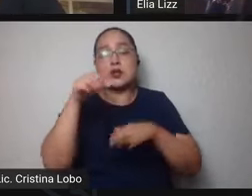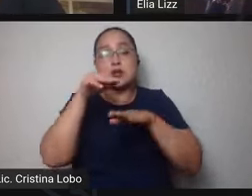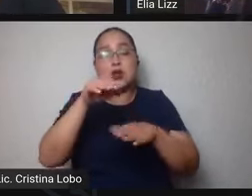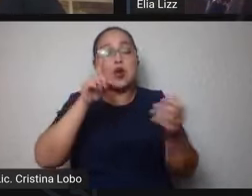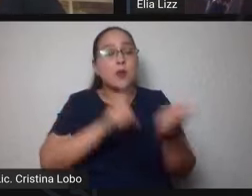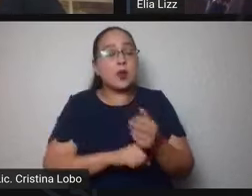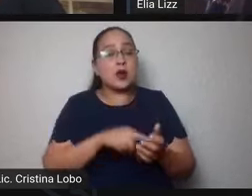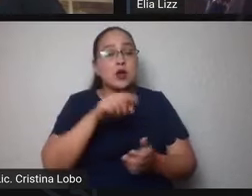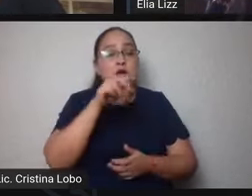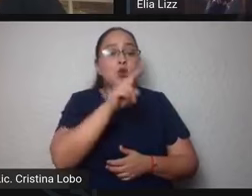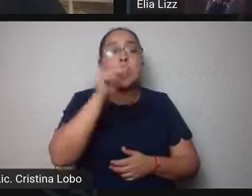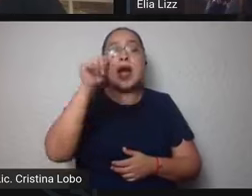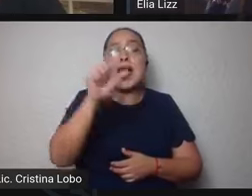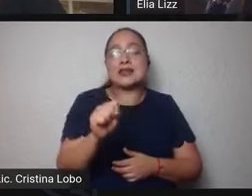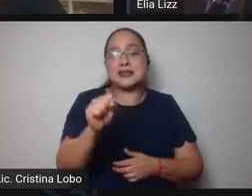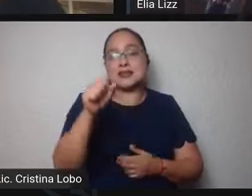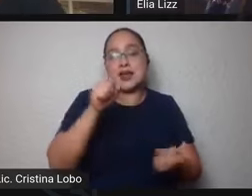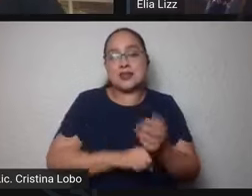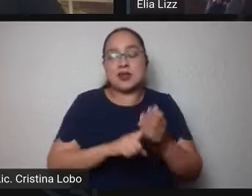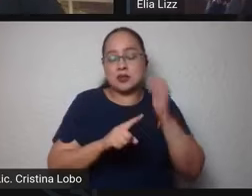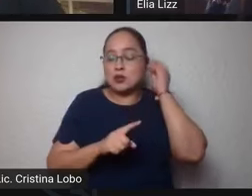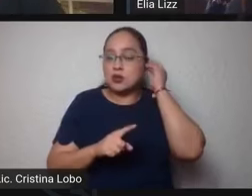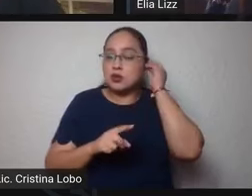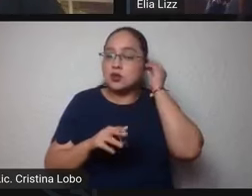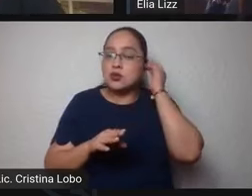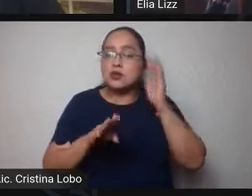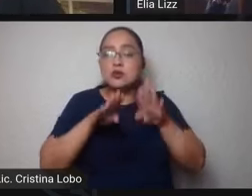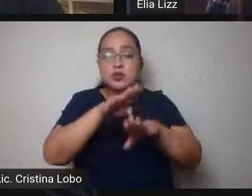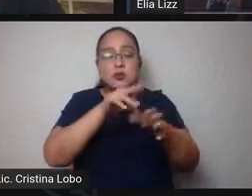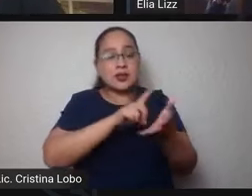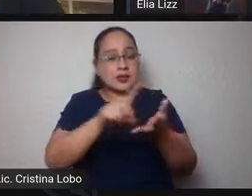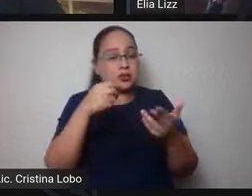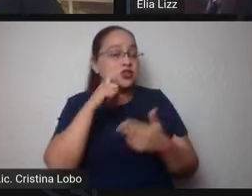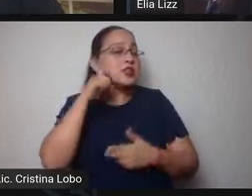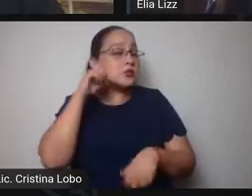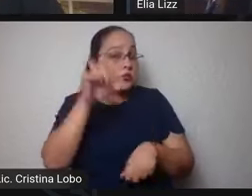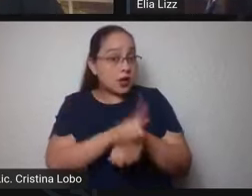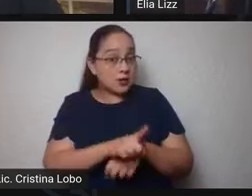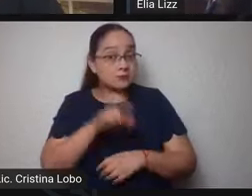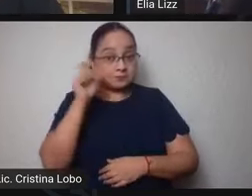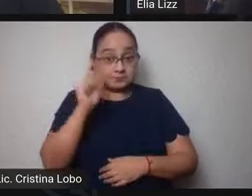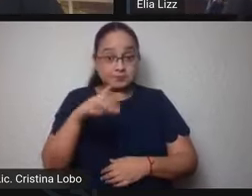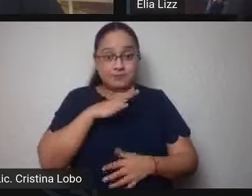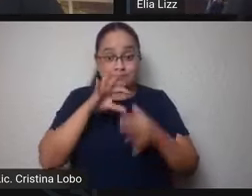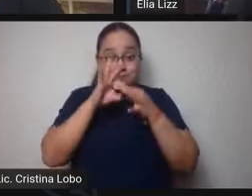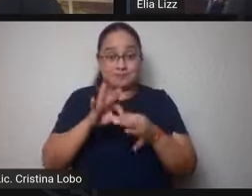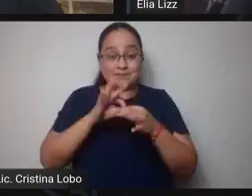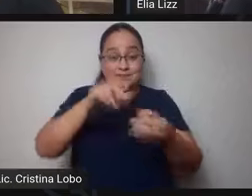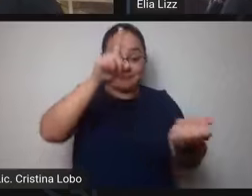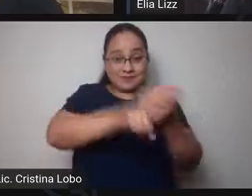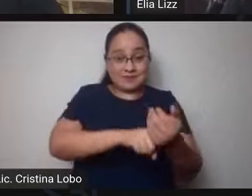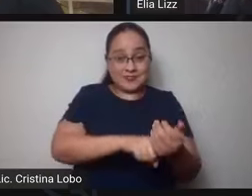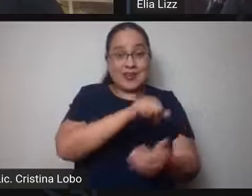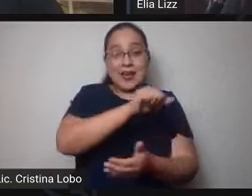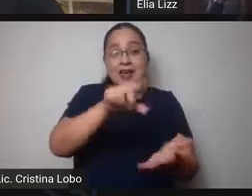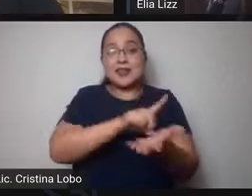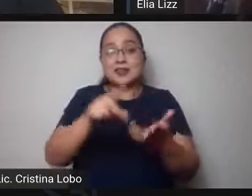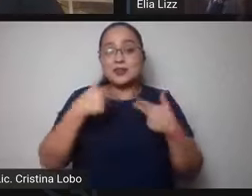la UAS, y están los derechos sexuales, que además los derechos sexuales son inherentes a los derechos